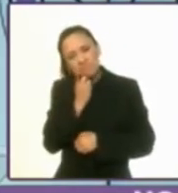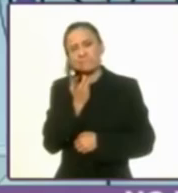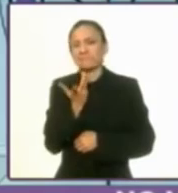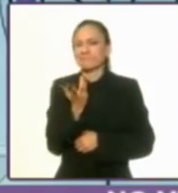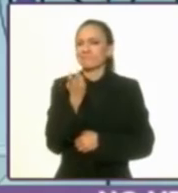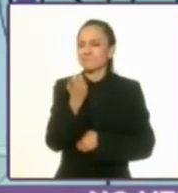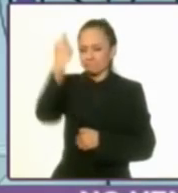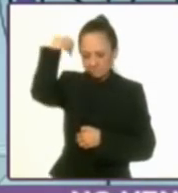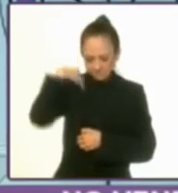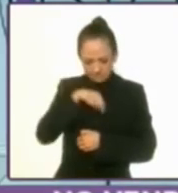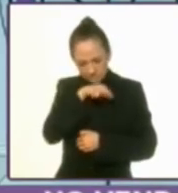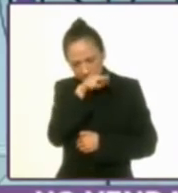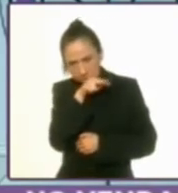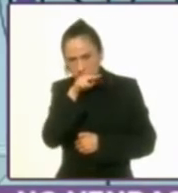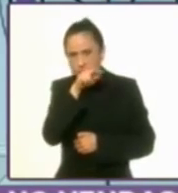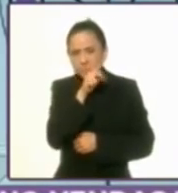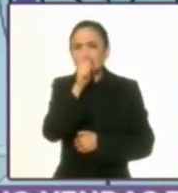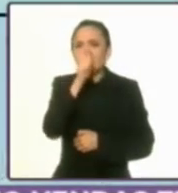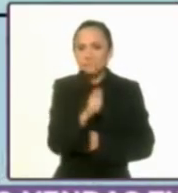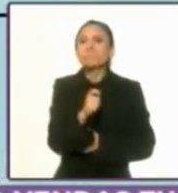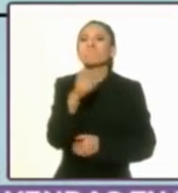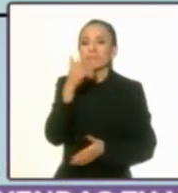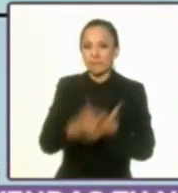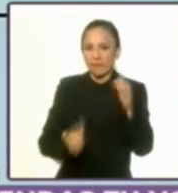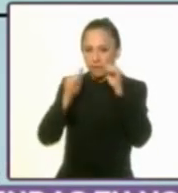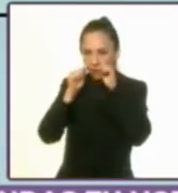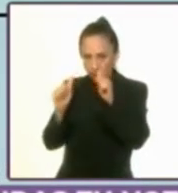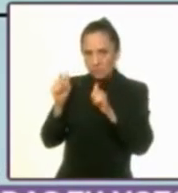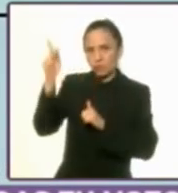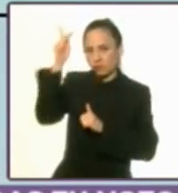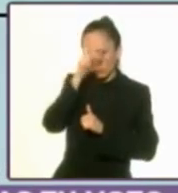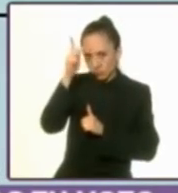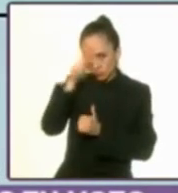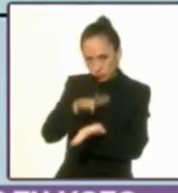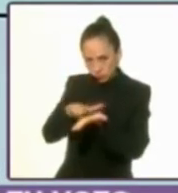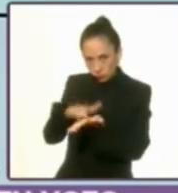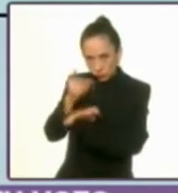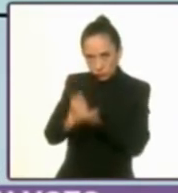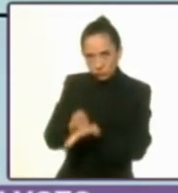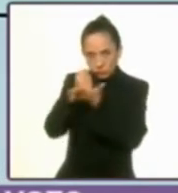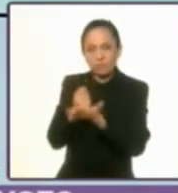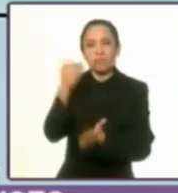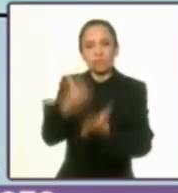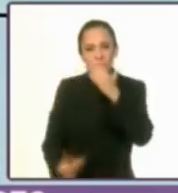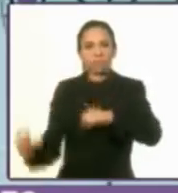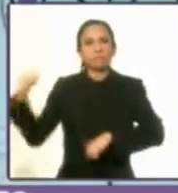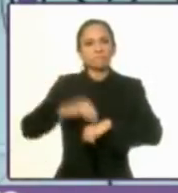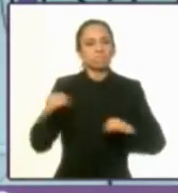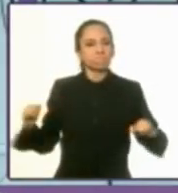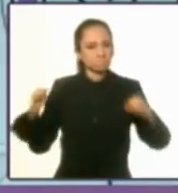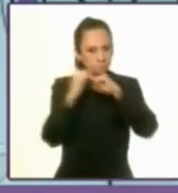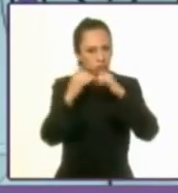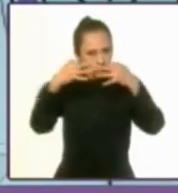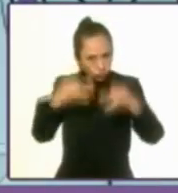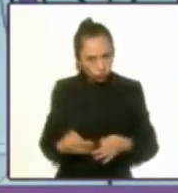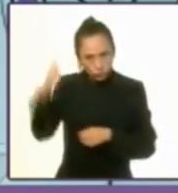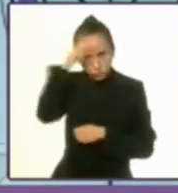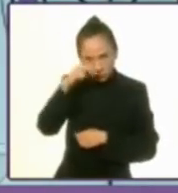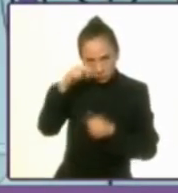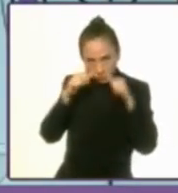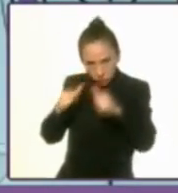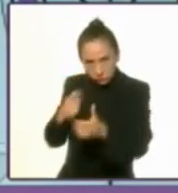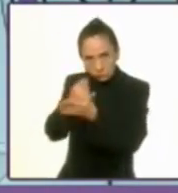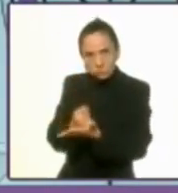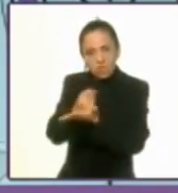necesidad de tener atención psicológica y es necesario crear institutos psicológicos para apoyar a la familia